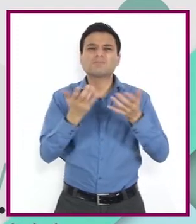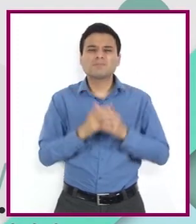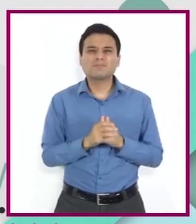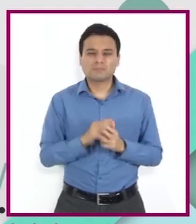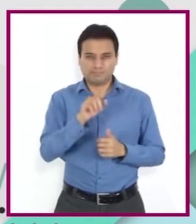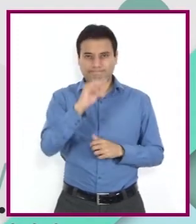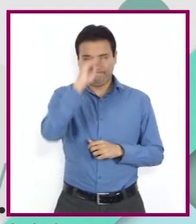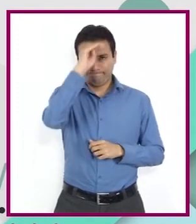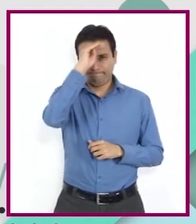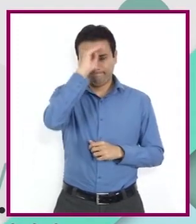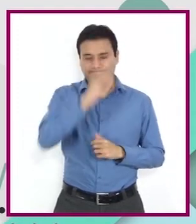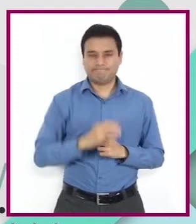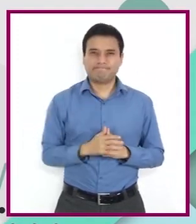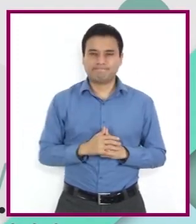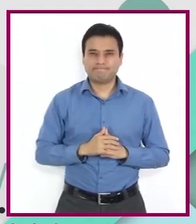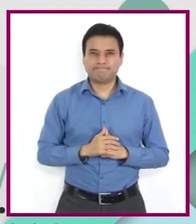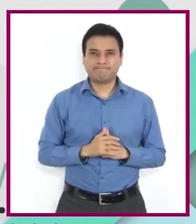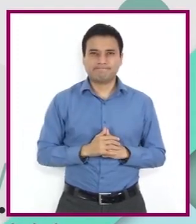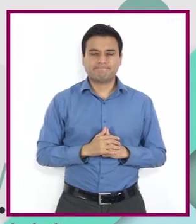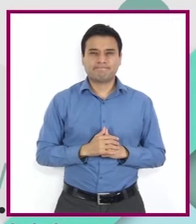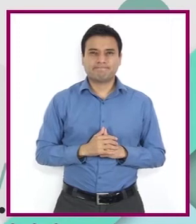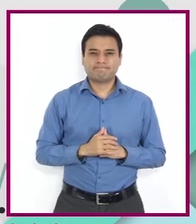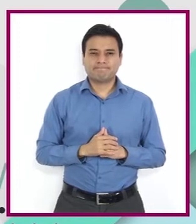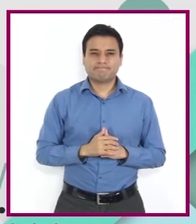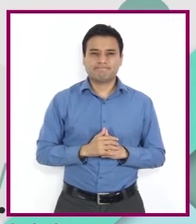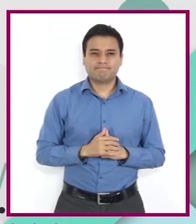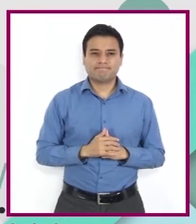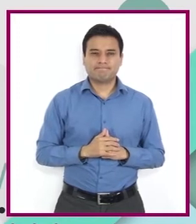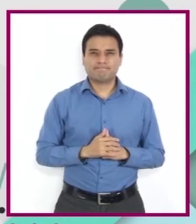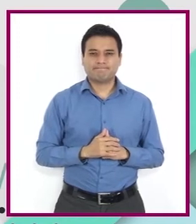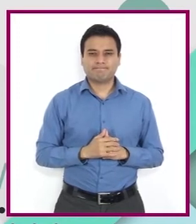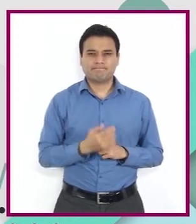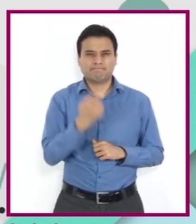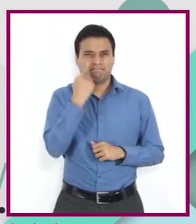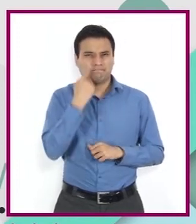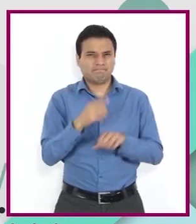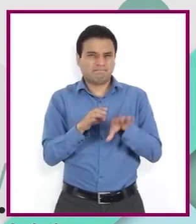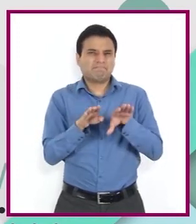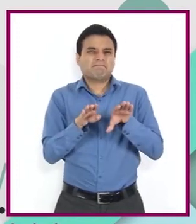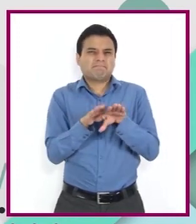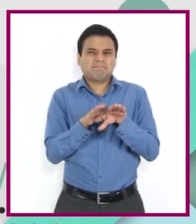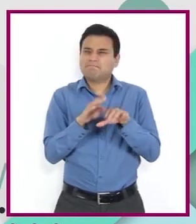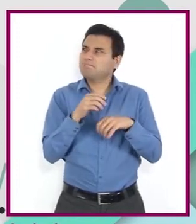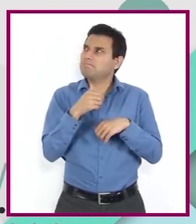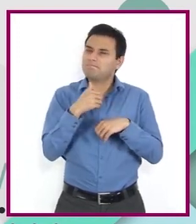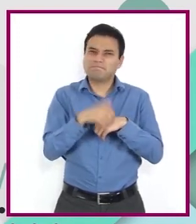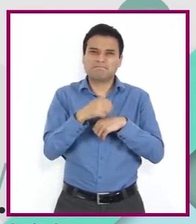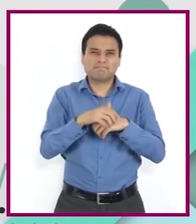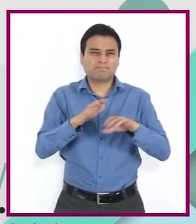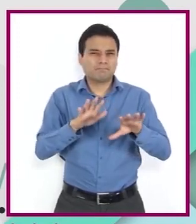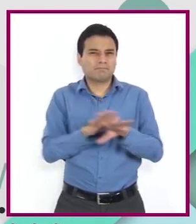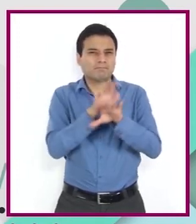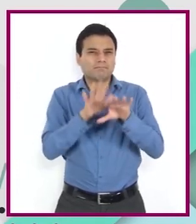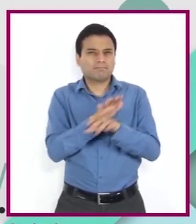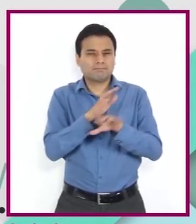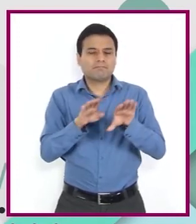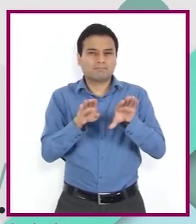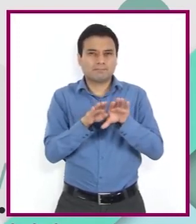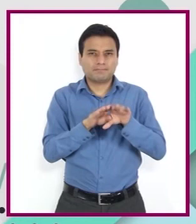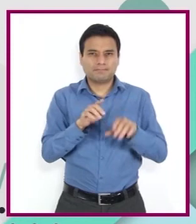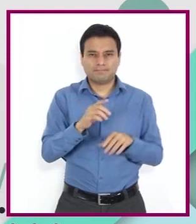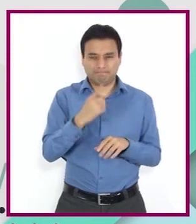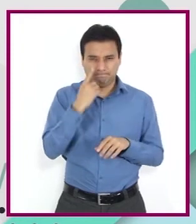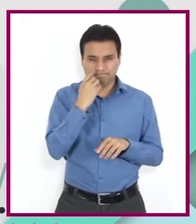sus respuestas. Exploremos qué sucede con las magnitudes y sus valores. Veamos otra vez la